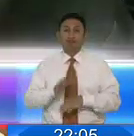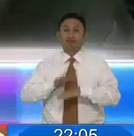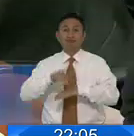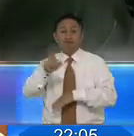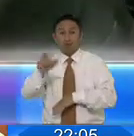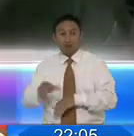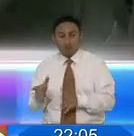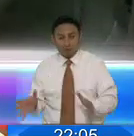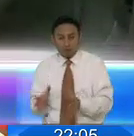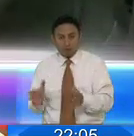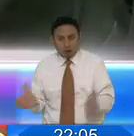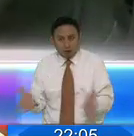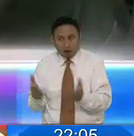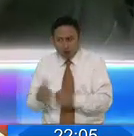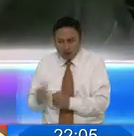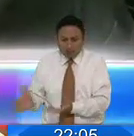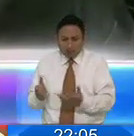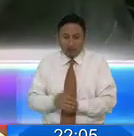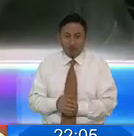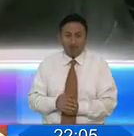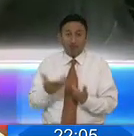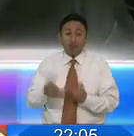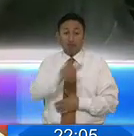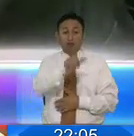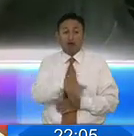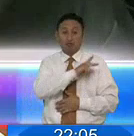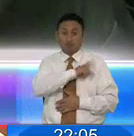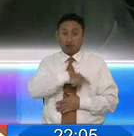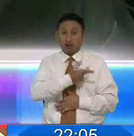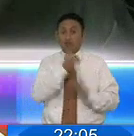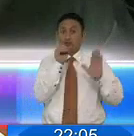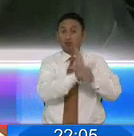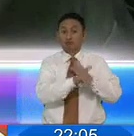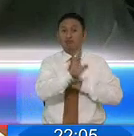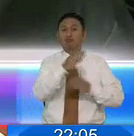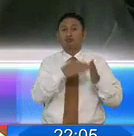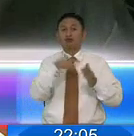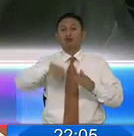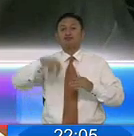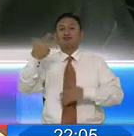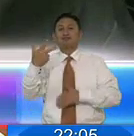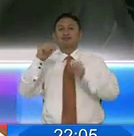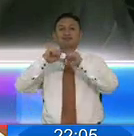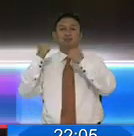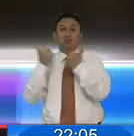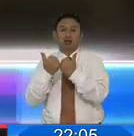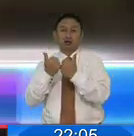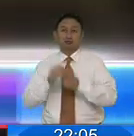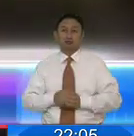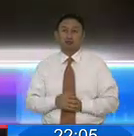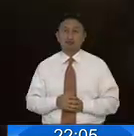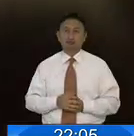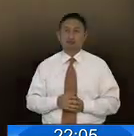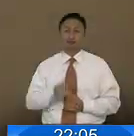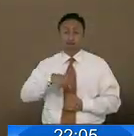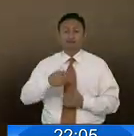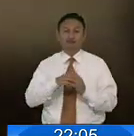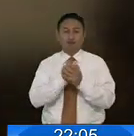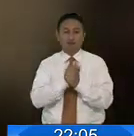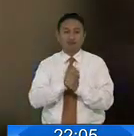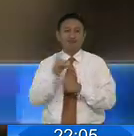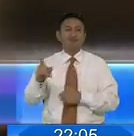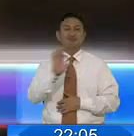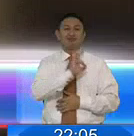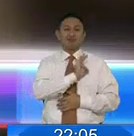que fue presentada por una persona particular en contra de tres asambleístas en funciones aquí aprovechó para referirse a